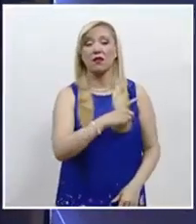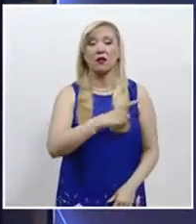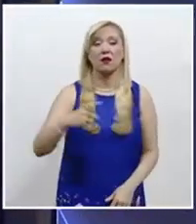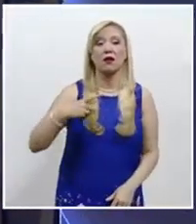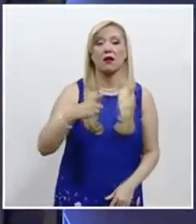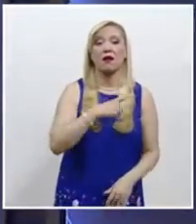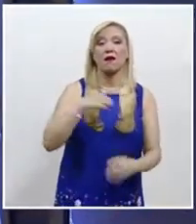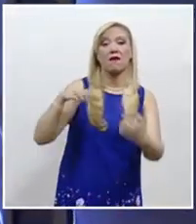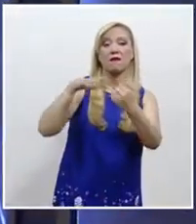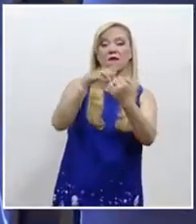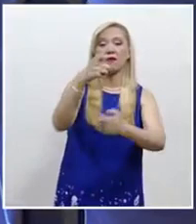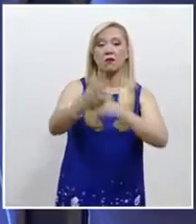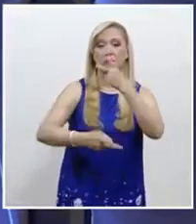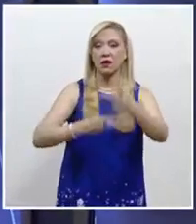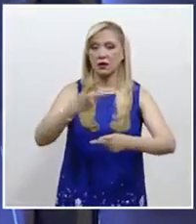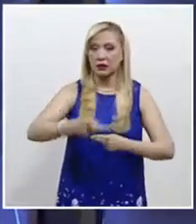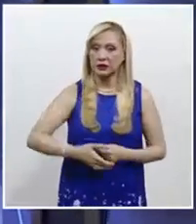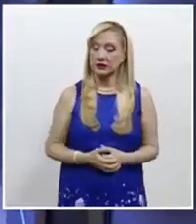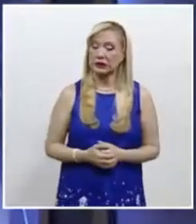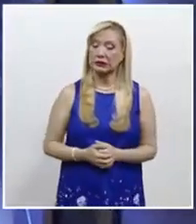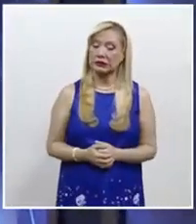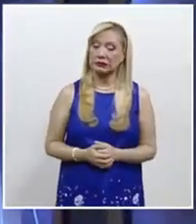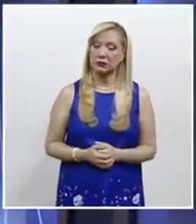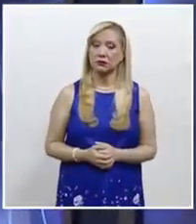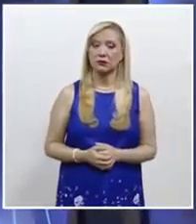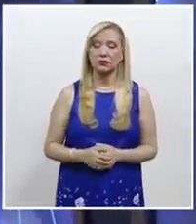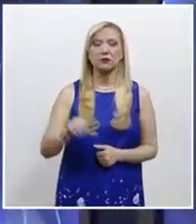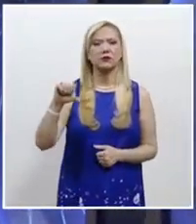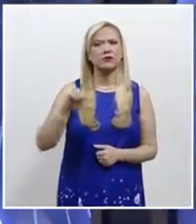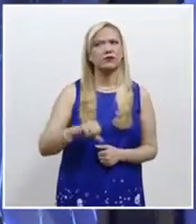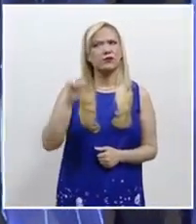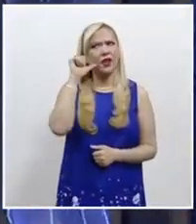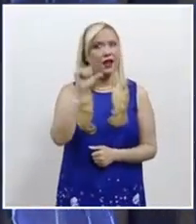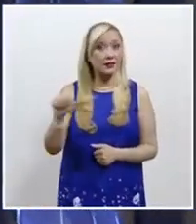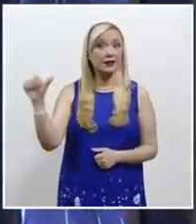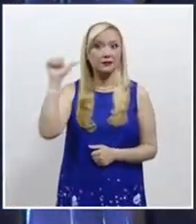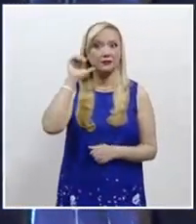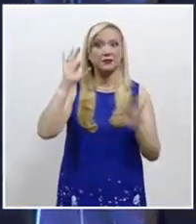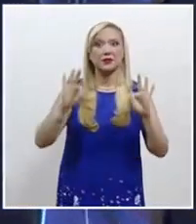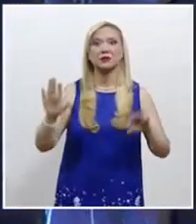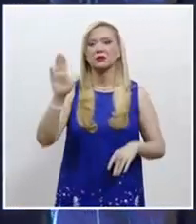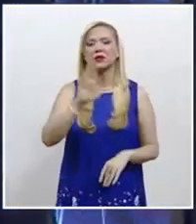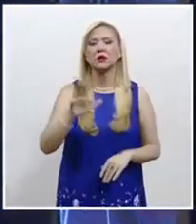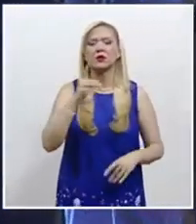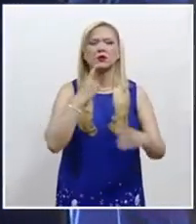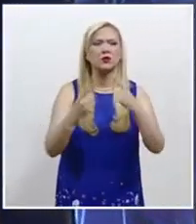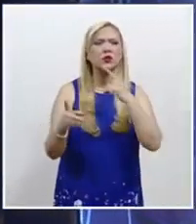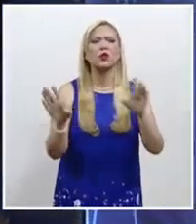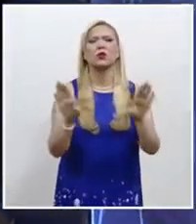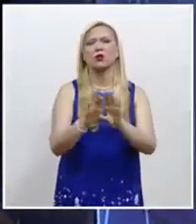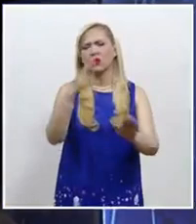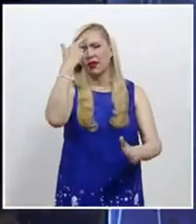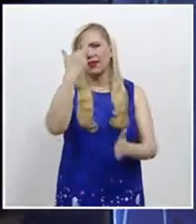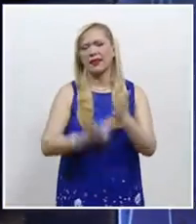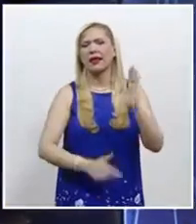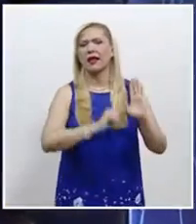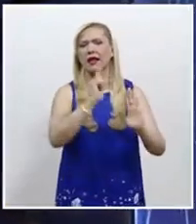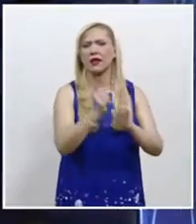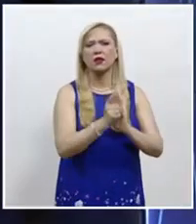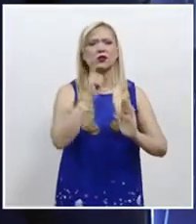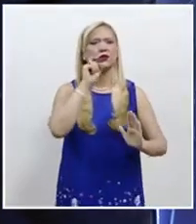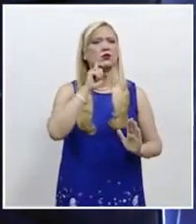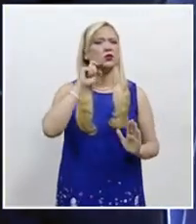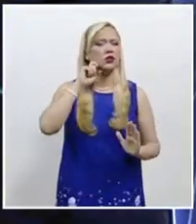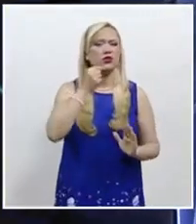En su sesión de este miércoles, la primera sala de la Corte fijó los parámetros para juzgar delitos sexuales contra infantes y